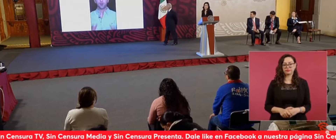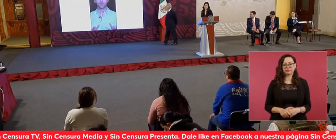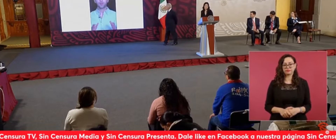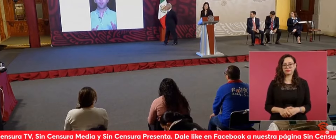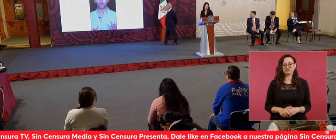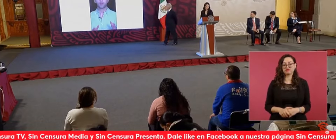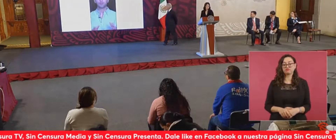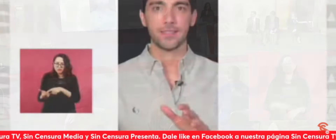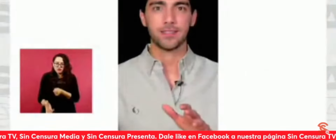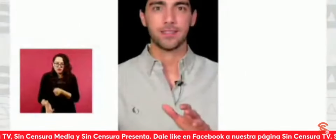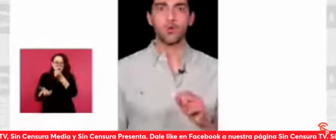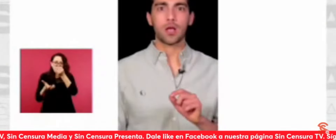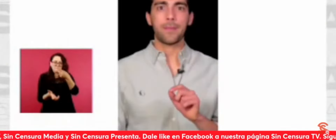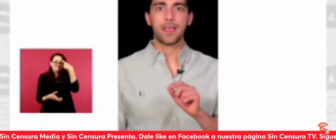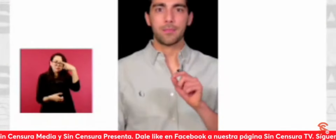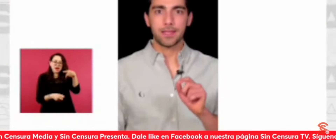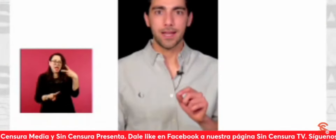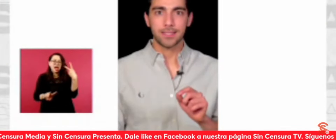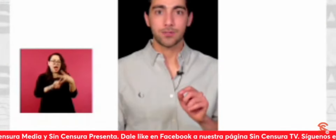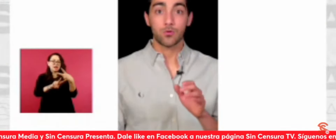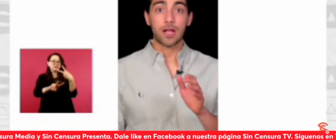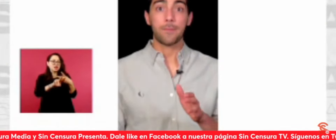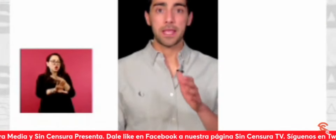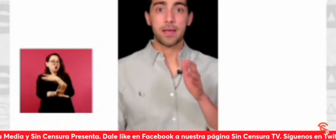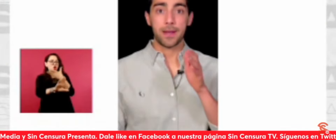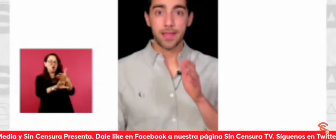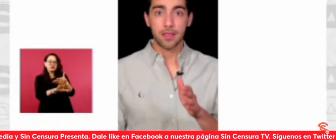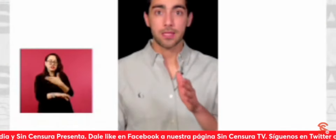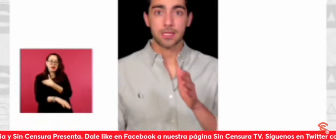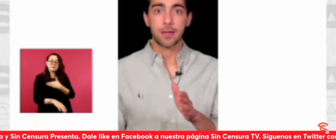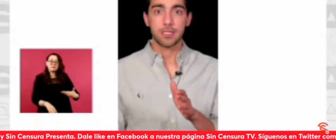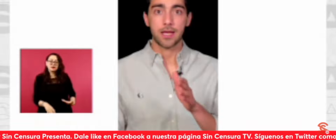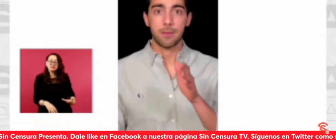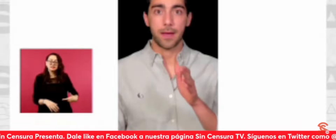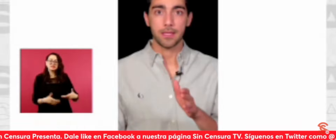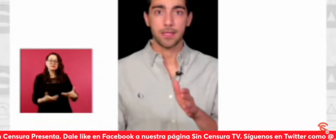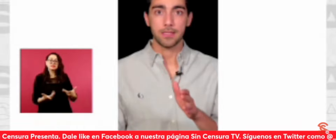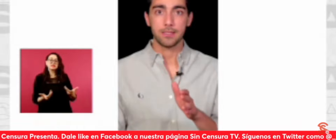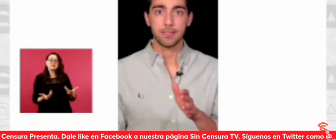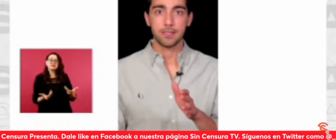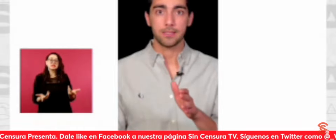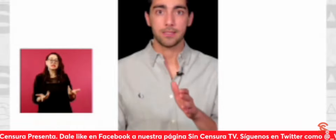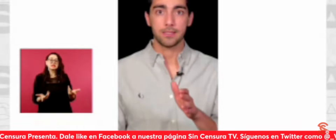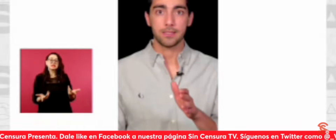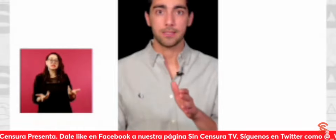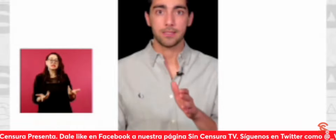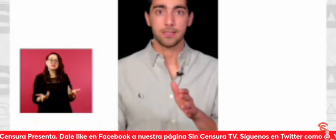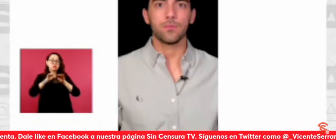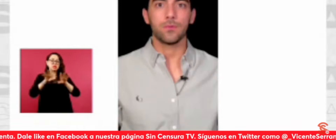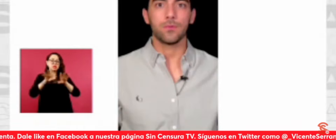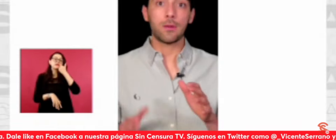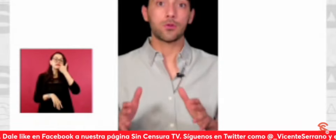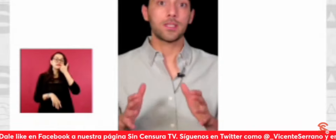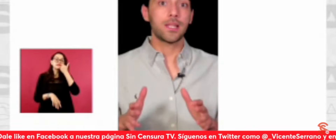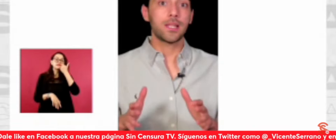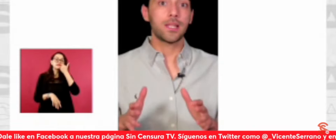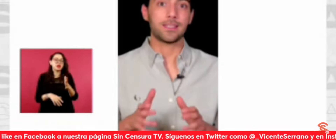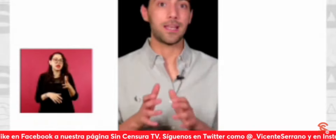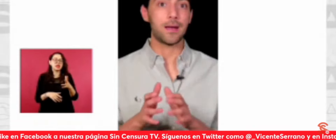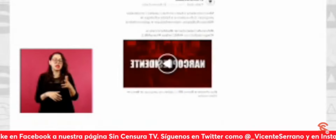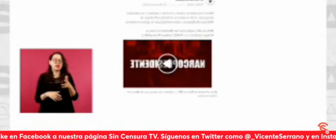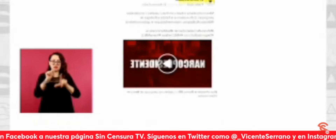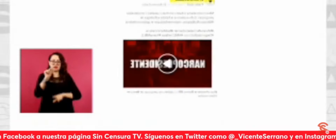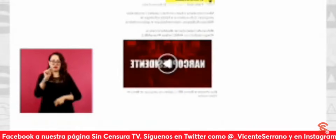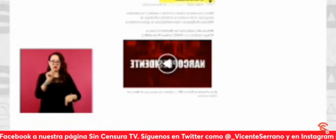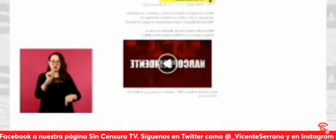El gobierno de Guanajuato es uno de los actores detrás del financiamiento de la campaña hashtag narcopresidente. Una campaña de mentiras, una campaña que pretende